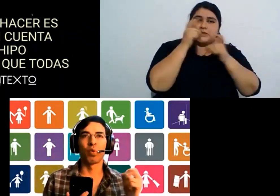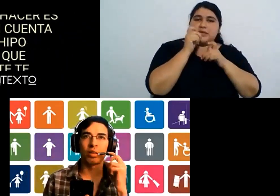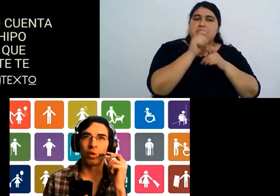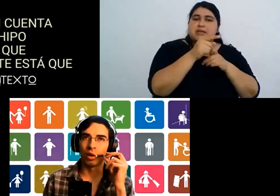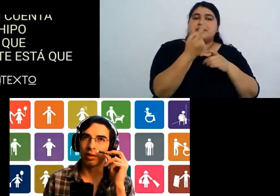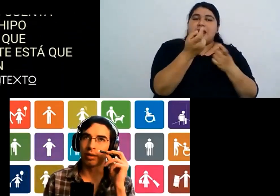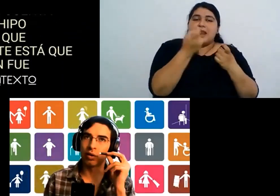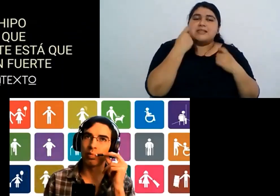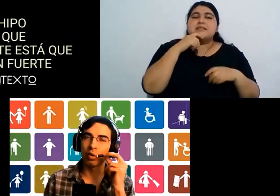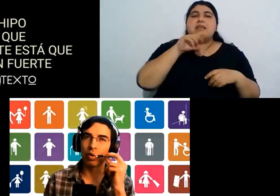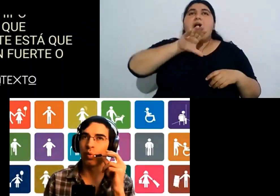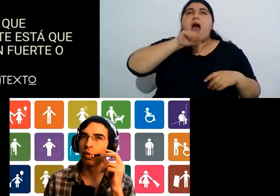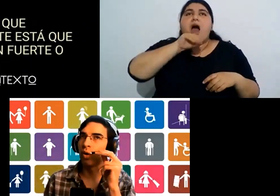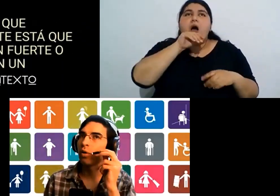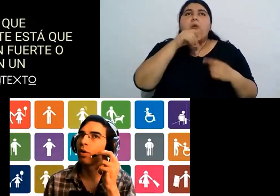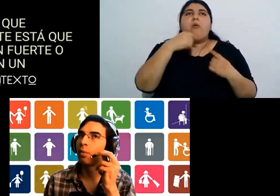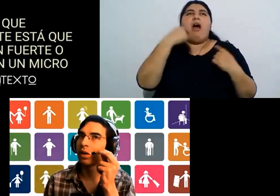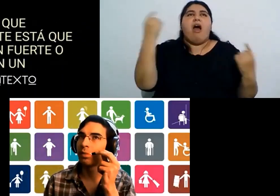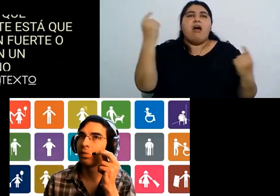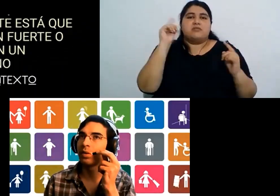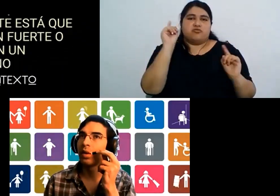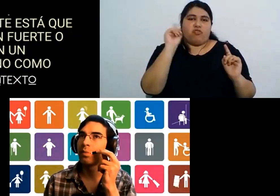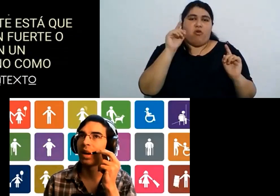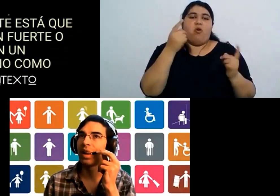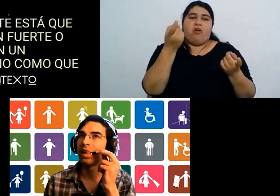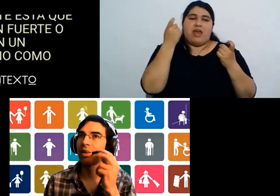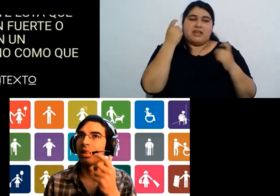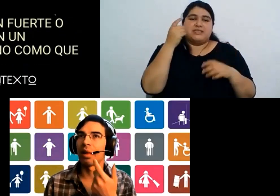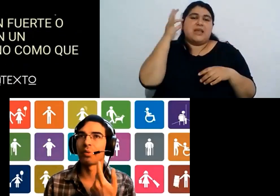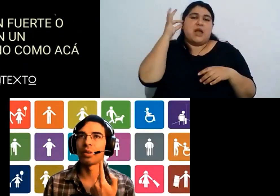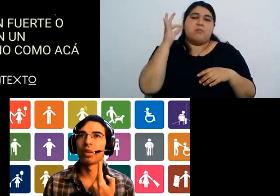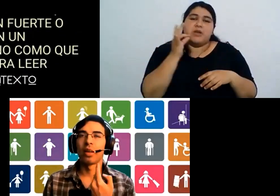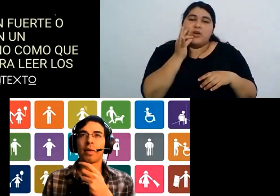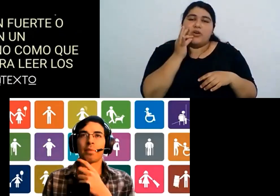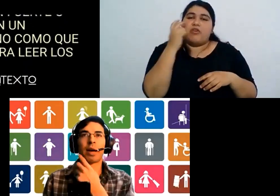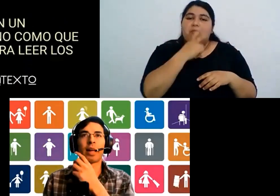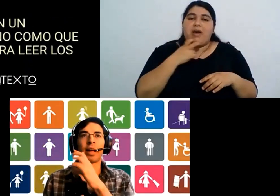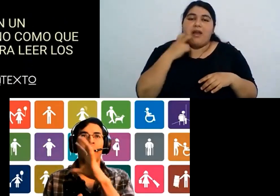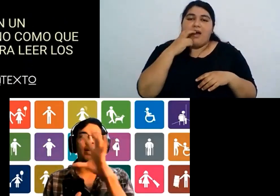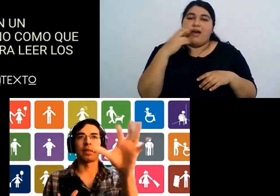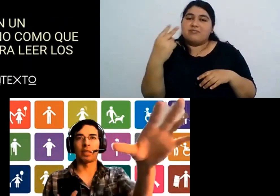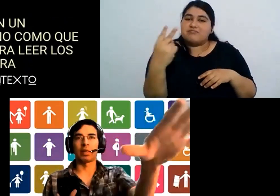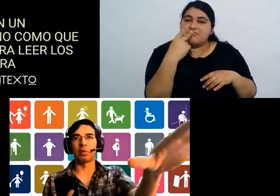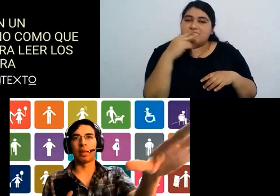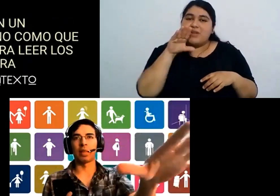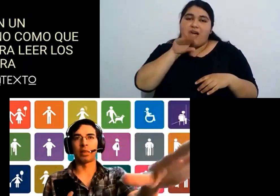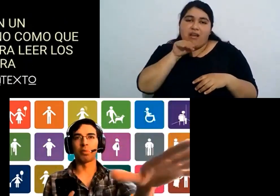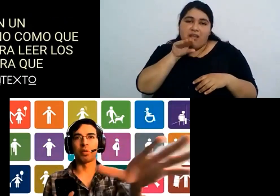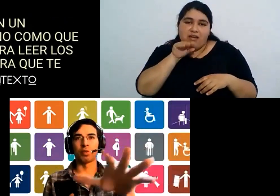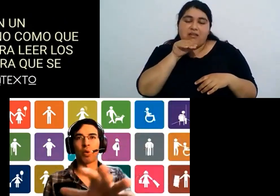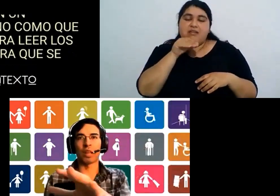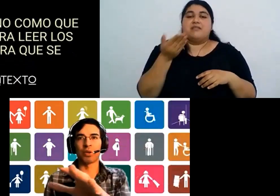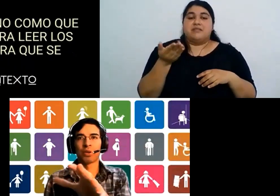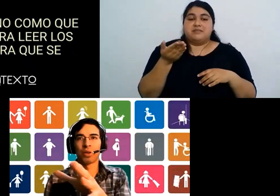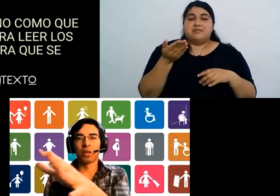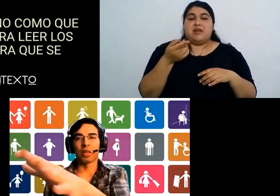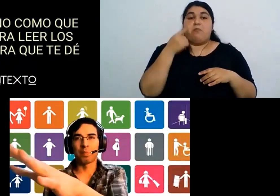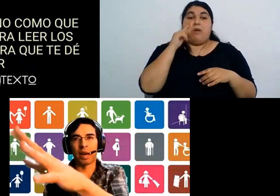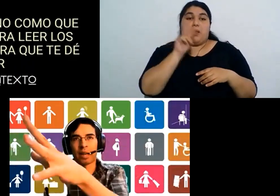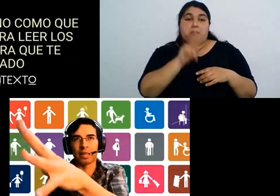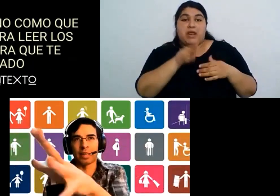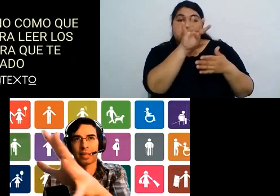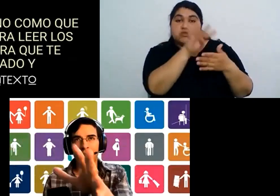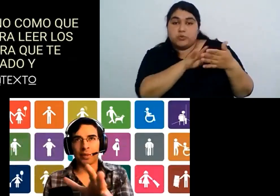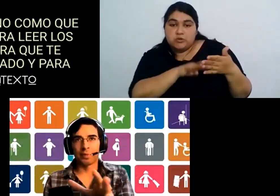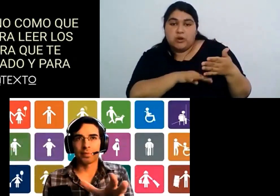hablen fuerte o necesitan un micrófono, como acá ven, para leer los labios, para que se vea el subtitulado y